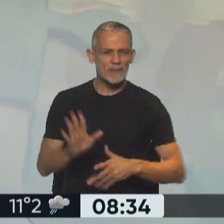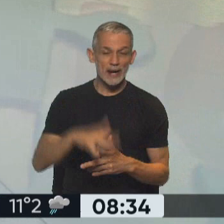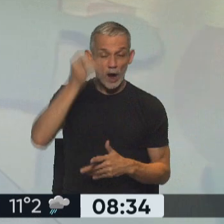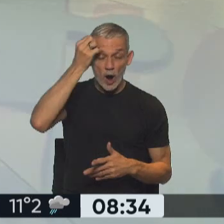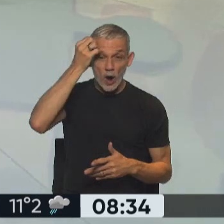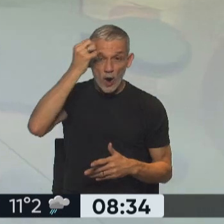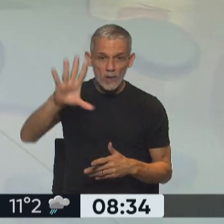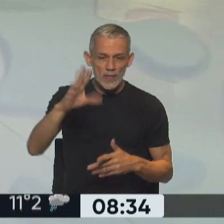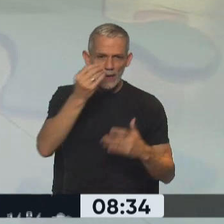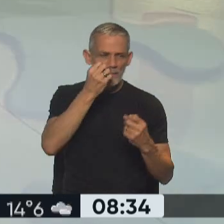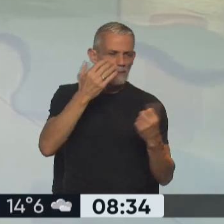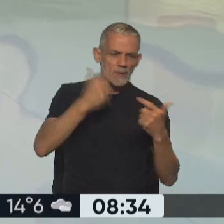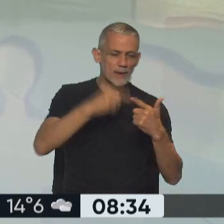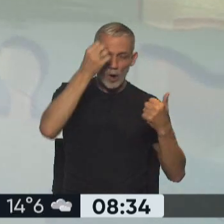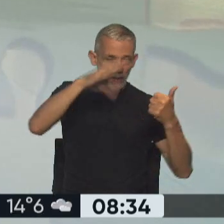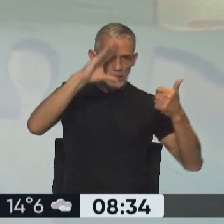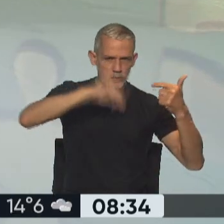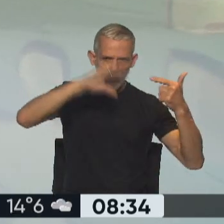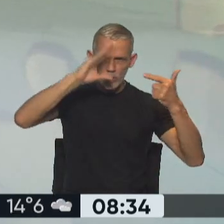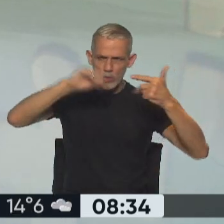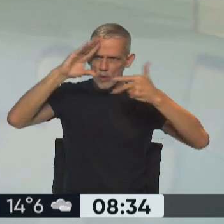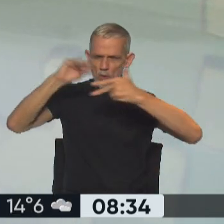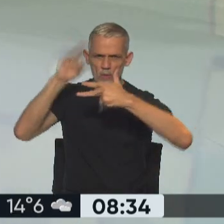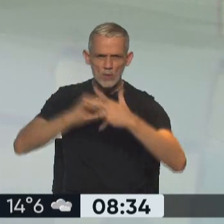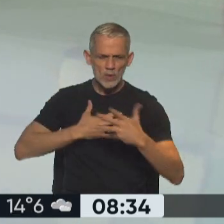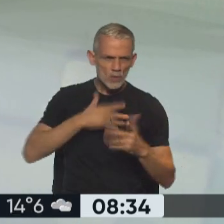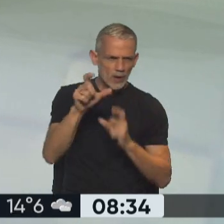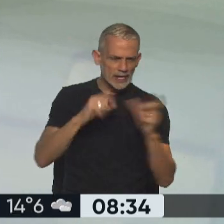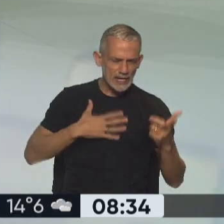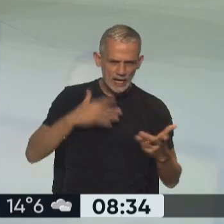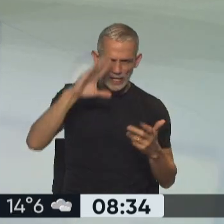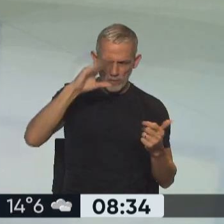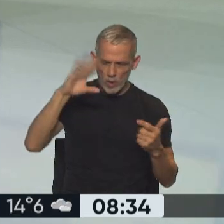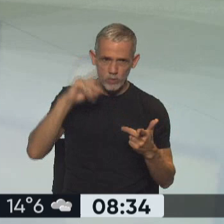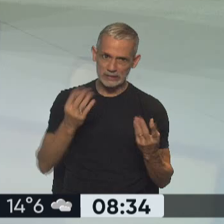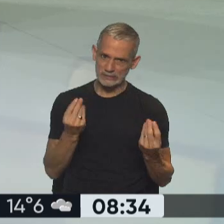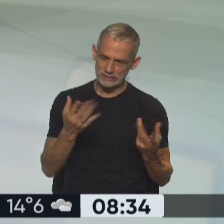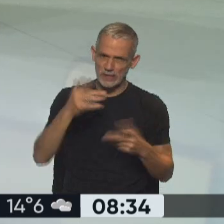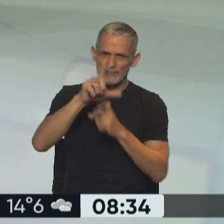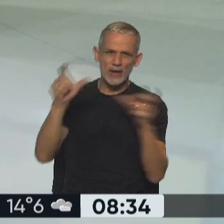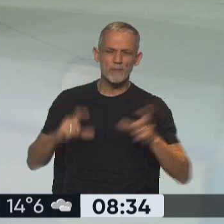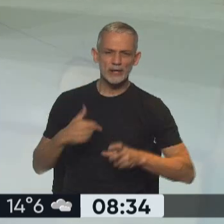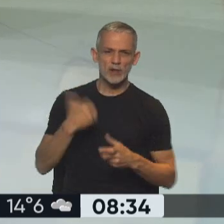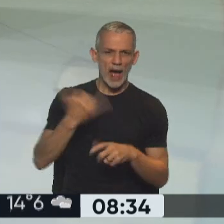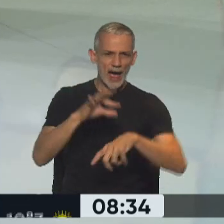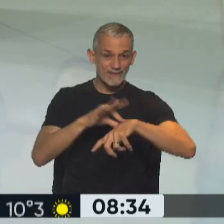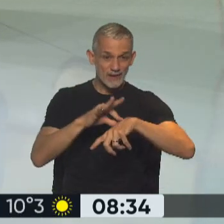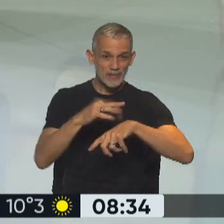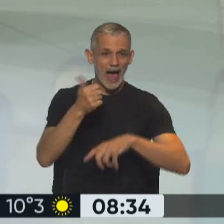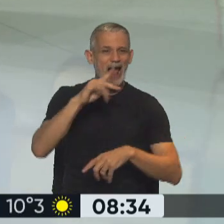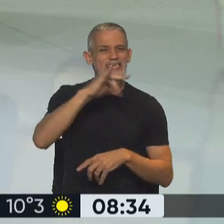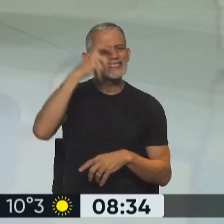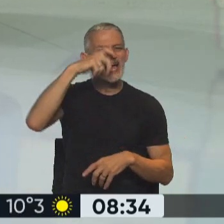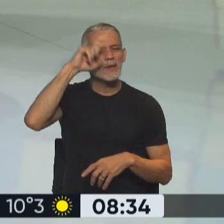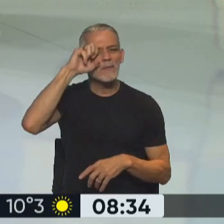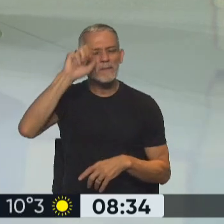olvidarte de la primavera, olvidarte de tus afectos, es un temor de que quienes padecen la enfermedad tienen que convivir con